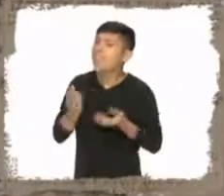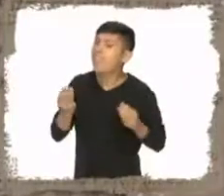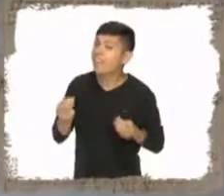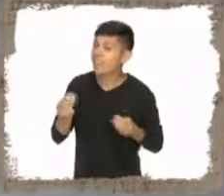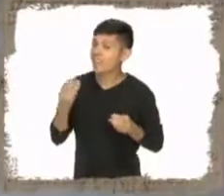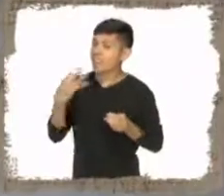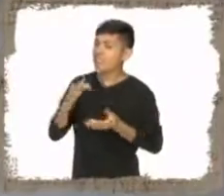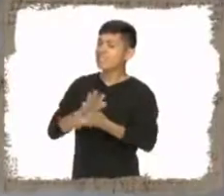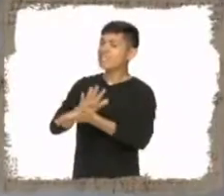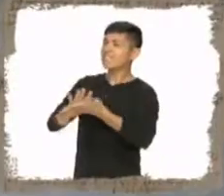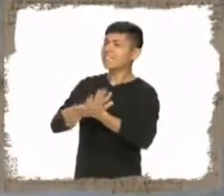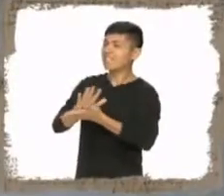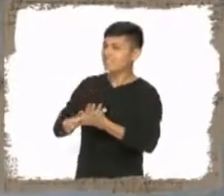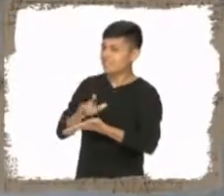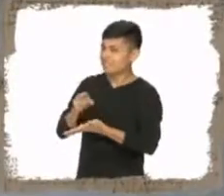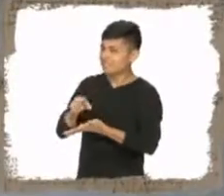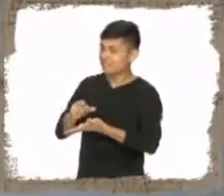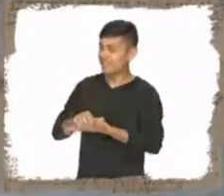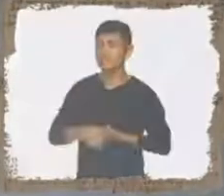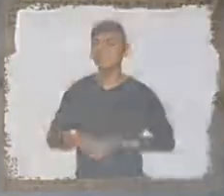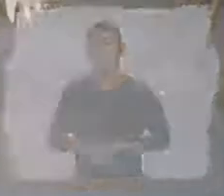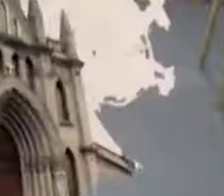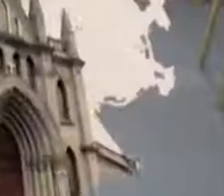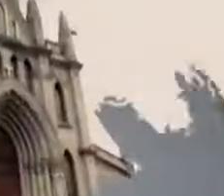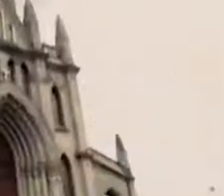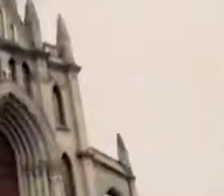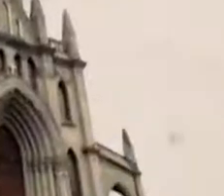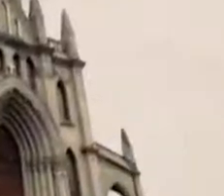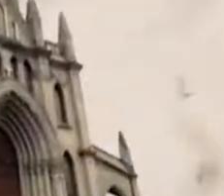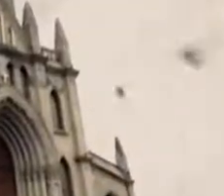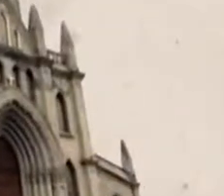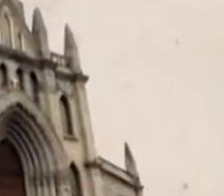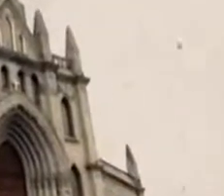una cosa. Hay que resolverlo.